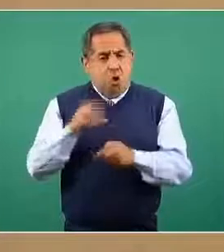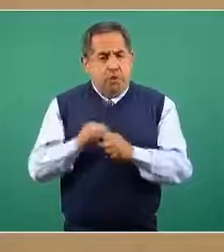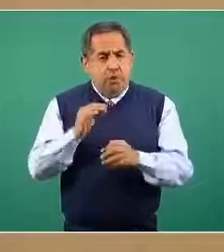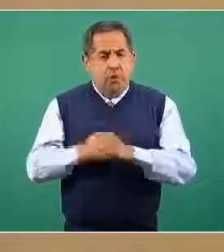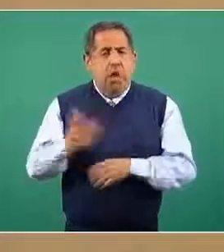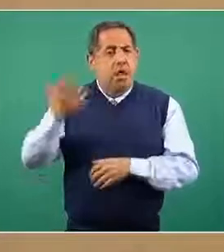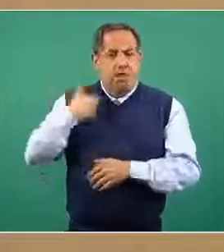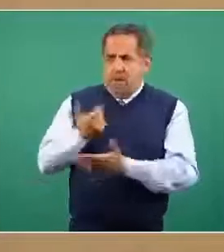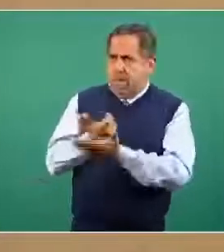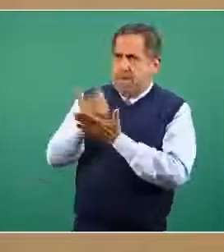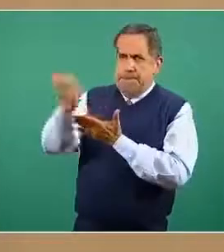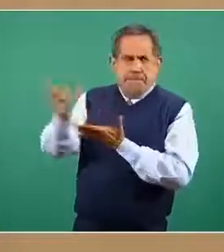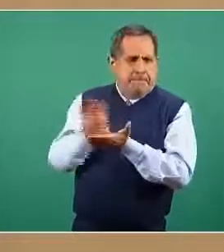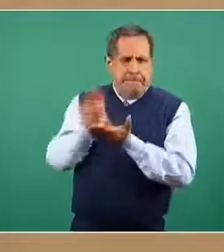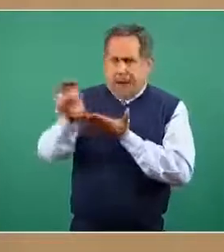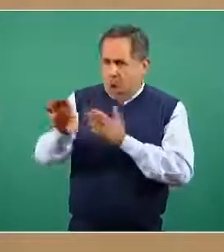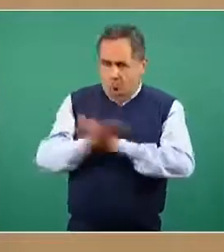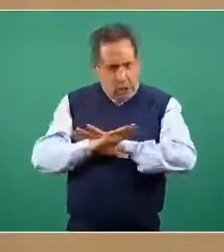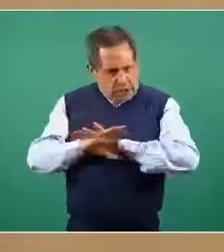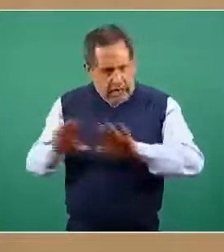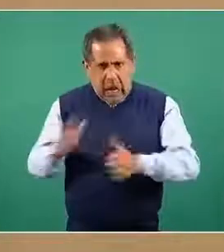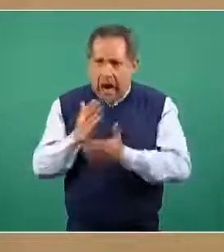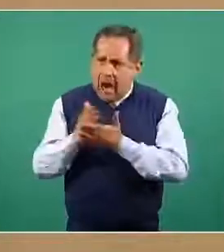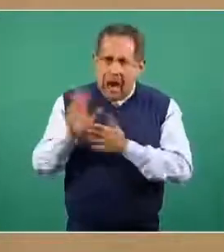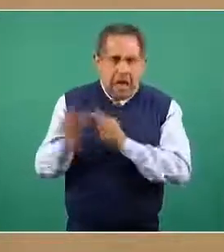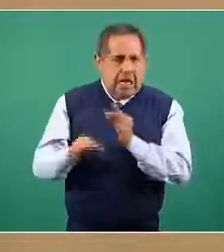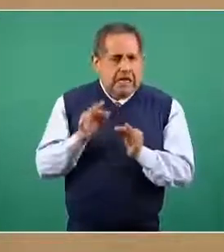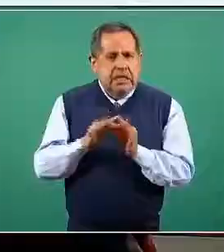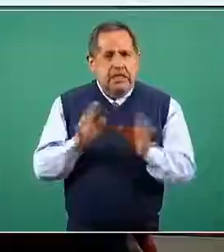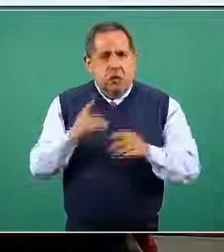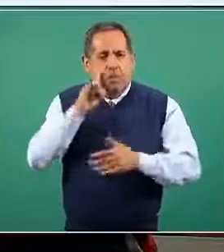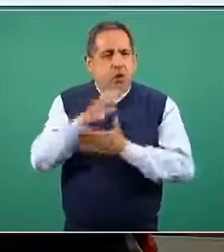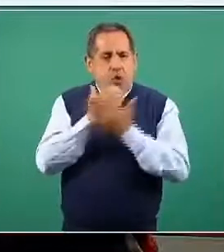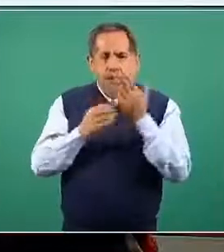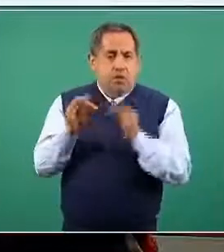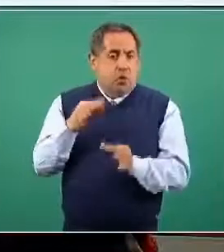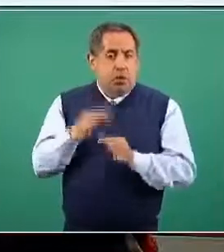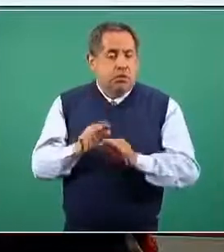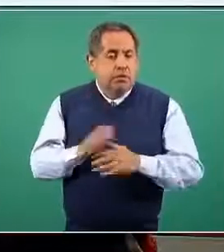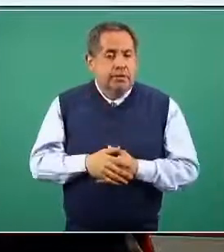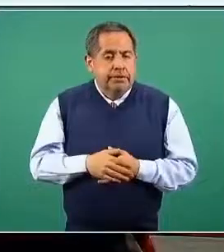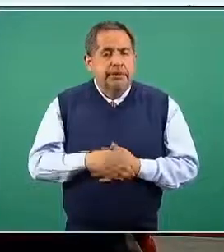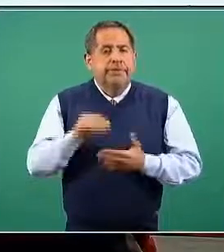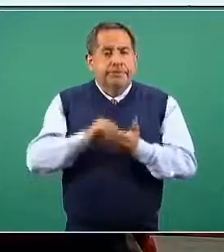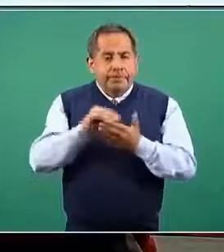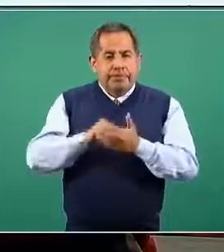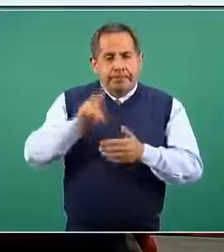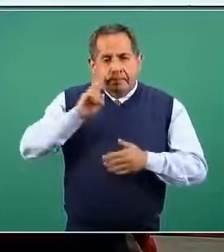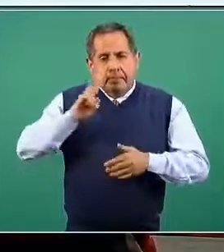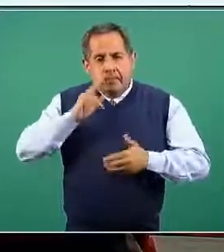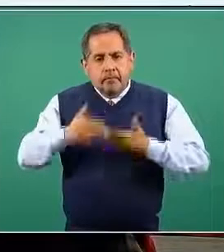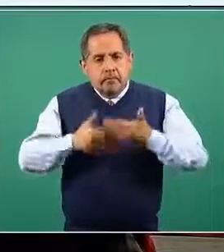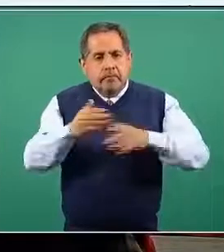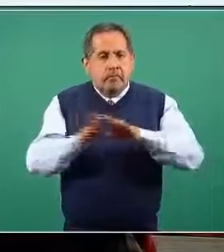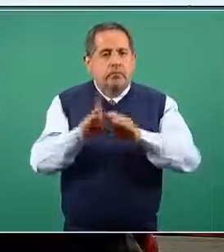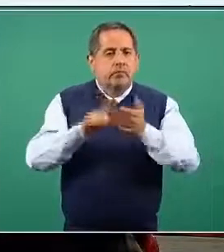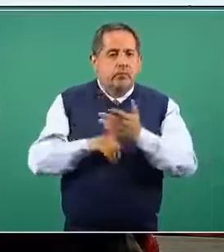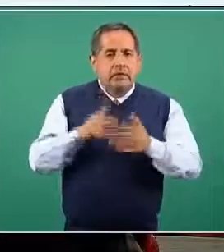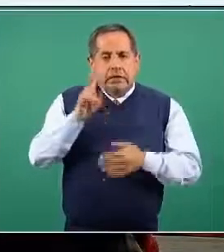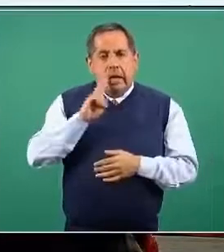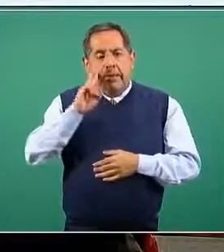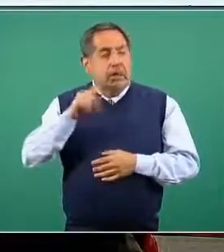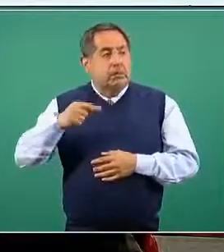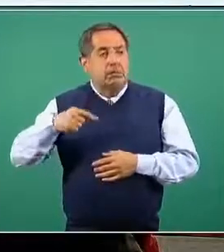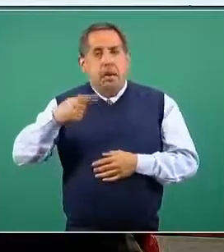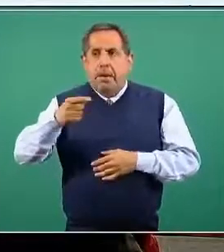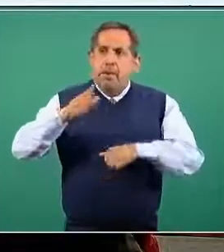pagó en su momento también anticipo a todos estos contratos. Se sigue explorando la oportunidad de tener